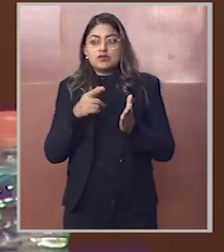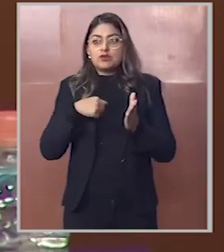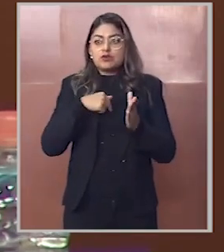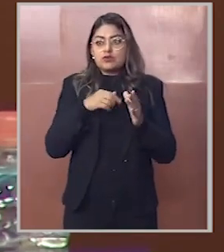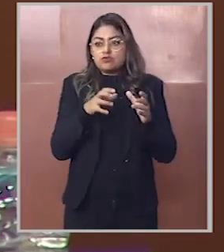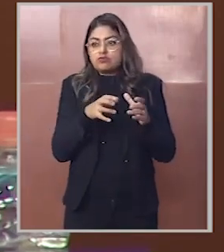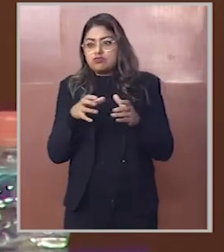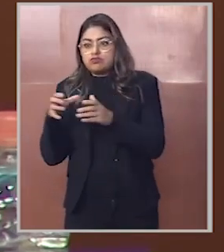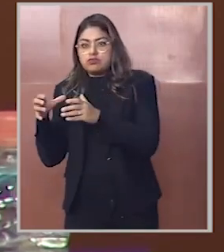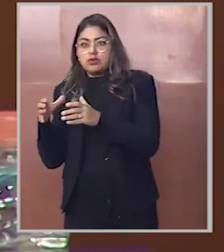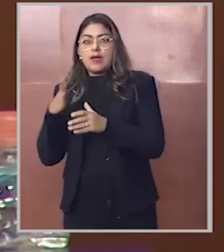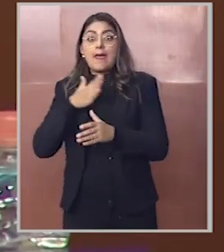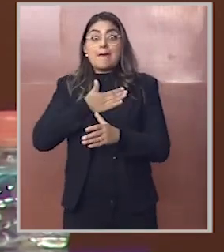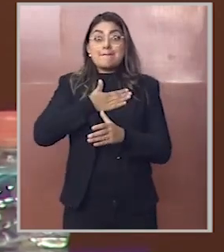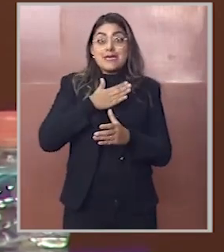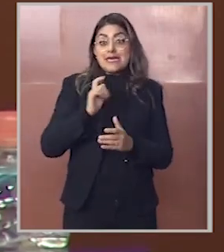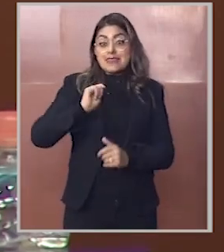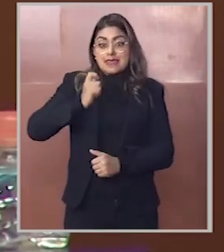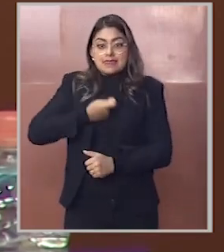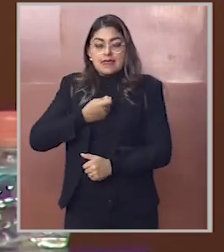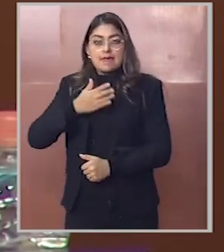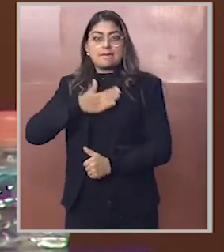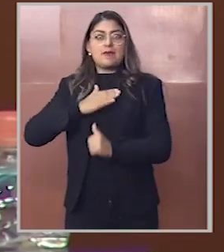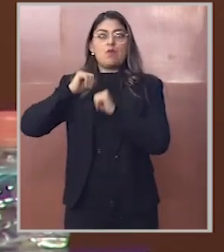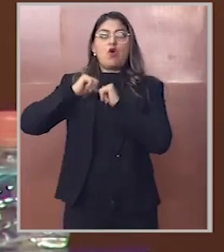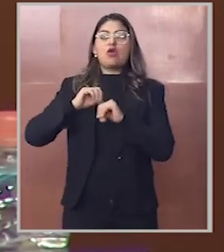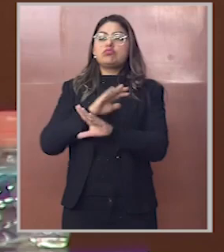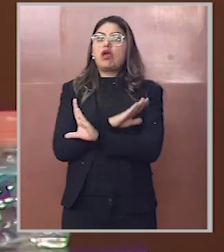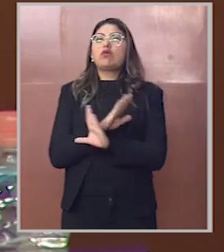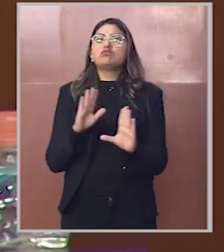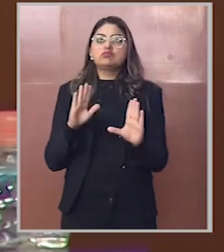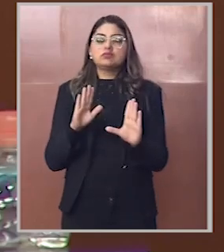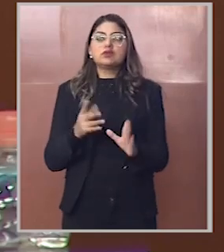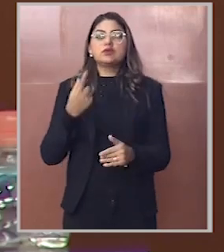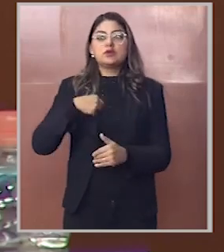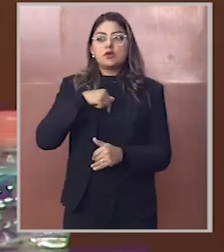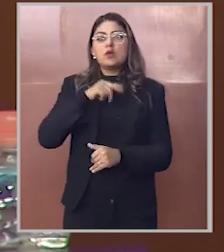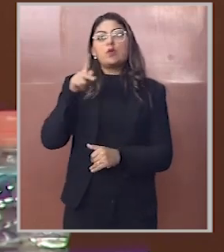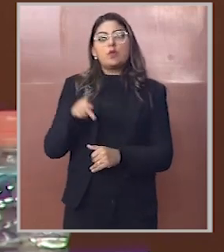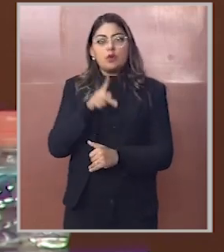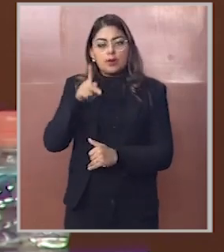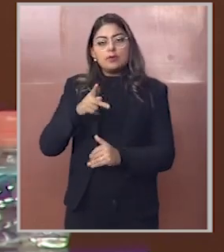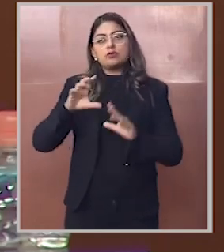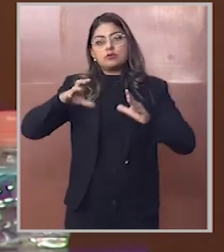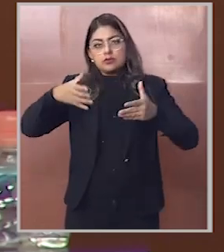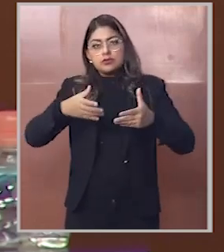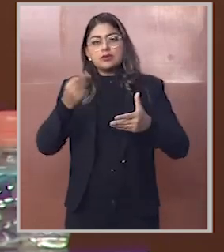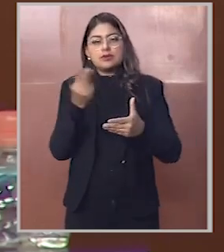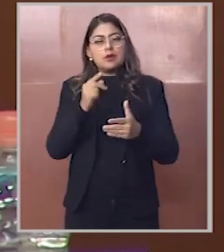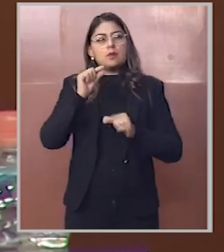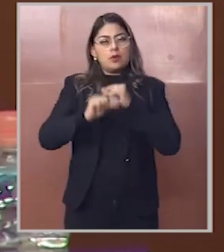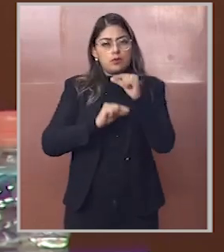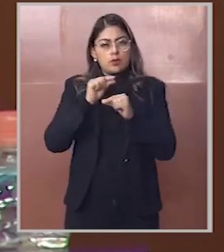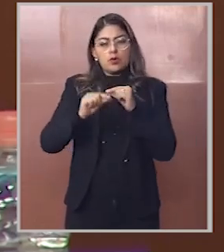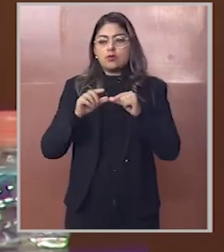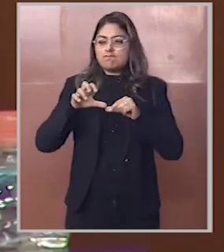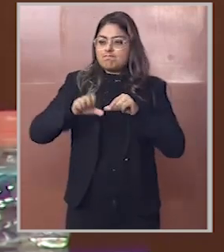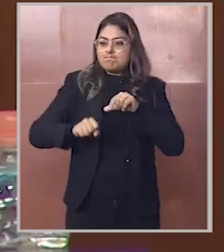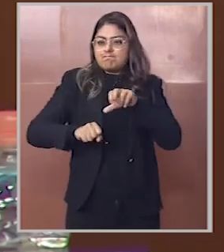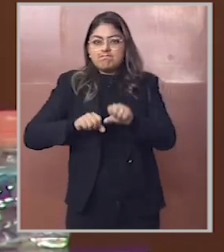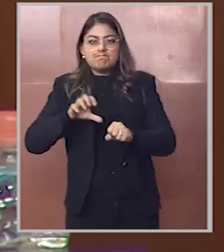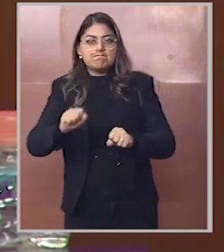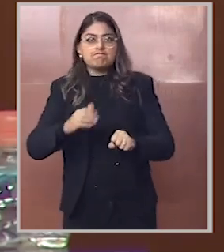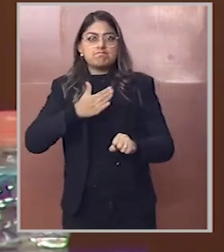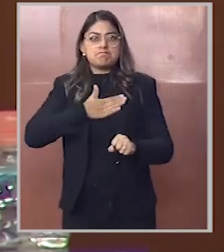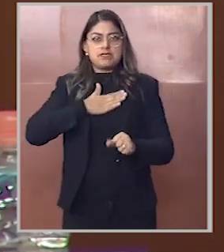y como pueblos y como comunidades Eh Pues necesitamos ir recuperando También en estos procesos de apropiación de derechos y